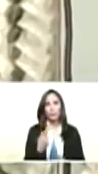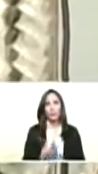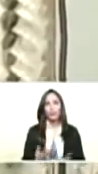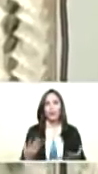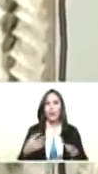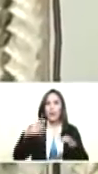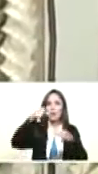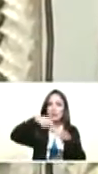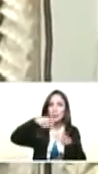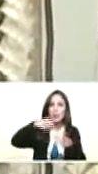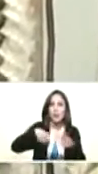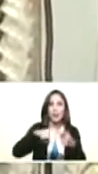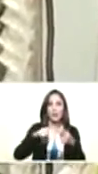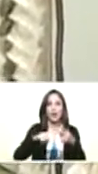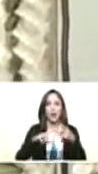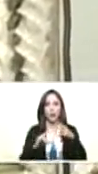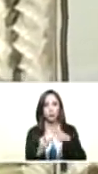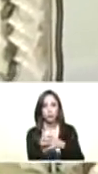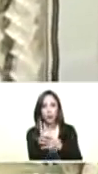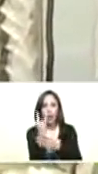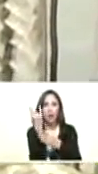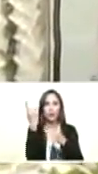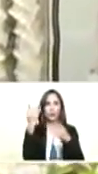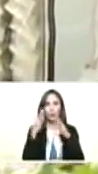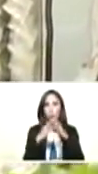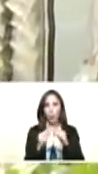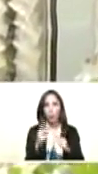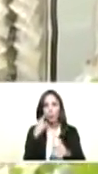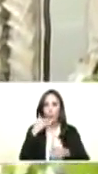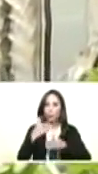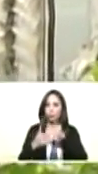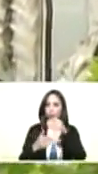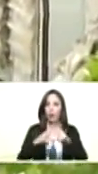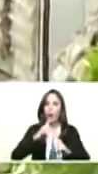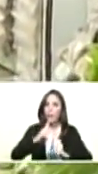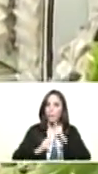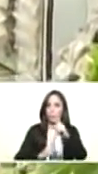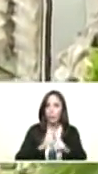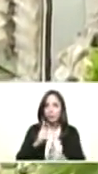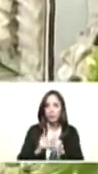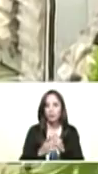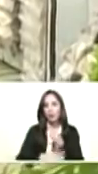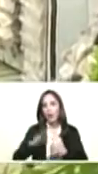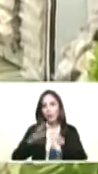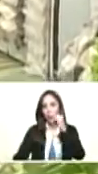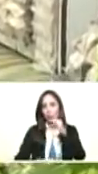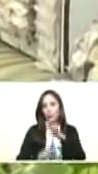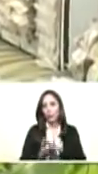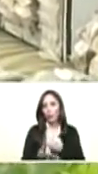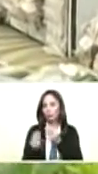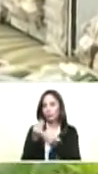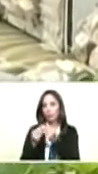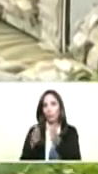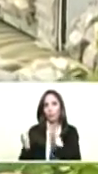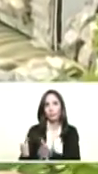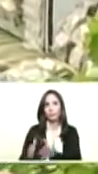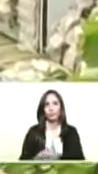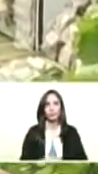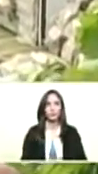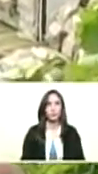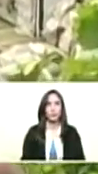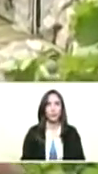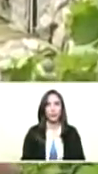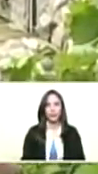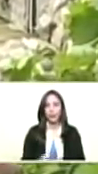las plántulas y aquí está el producto final para la familia, para la comunidad. Sí, presidente. El tema de la